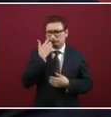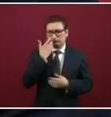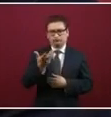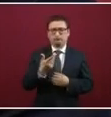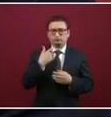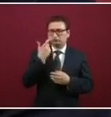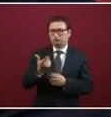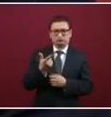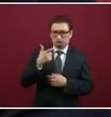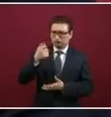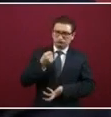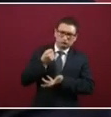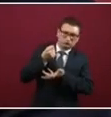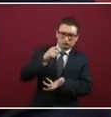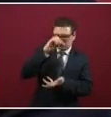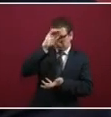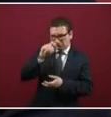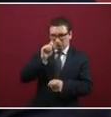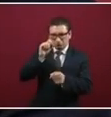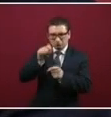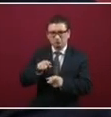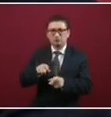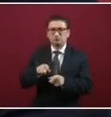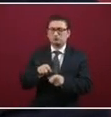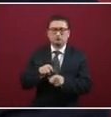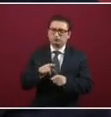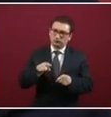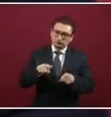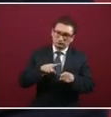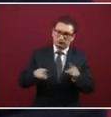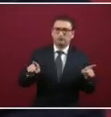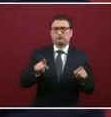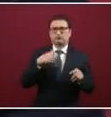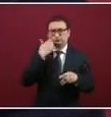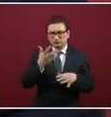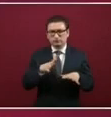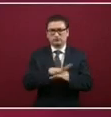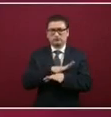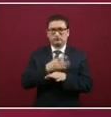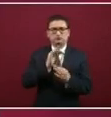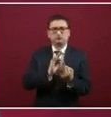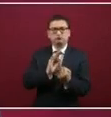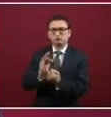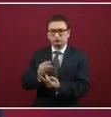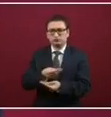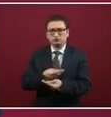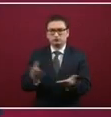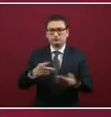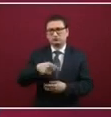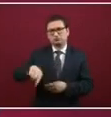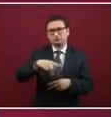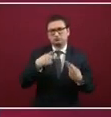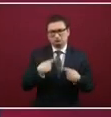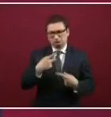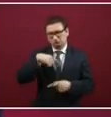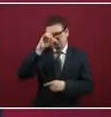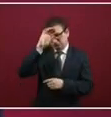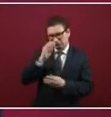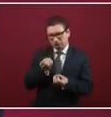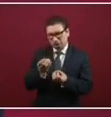los fondos de la misma manera, queremos que le llegue a la gente el